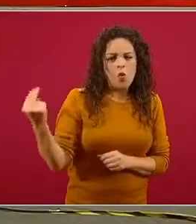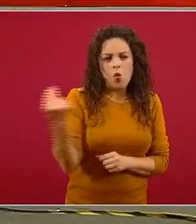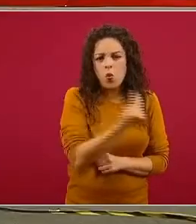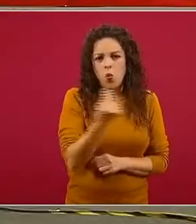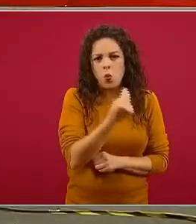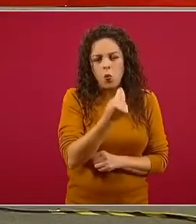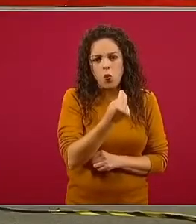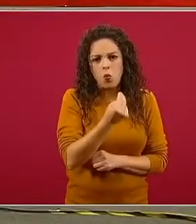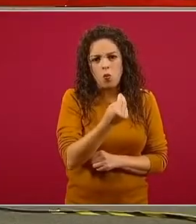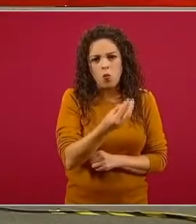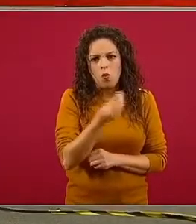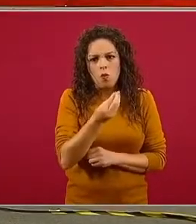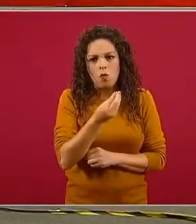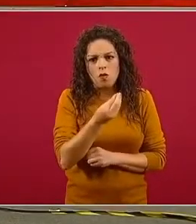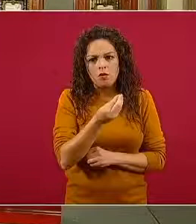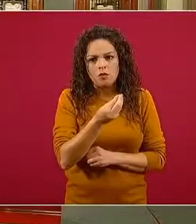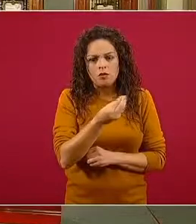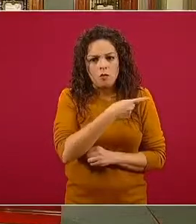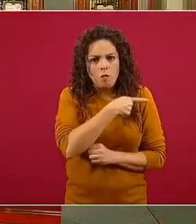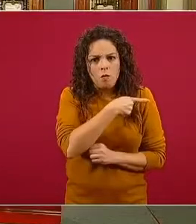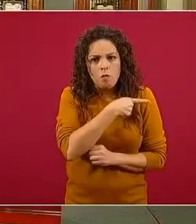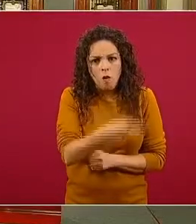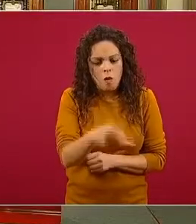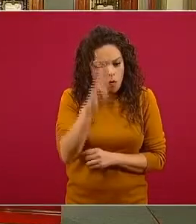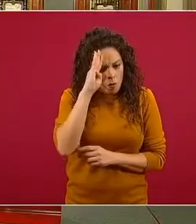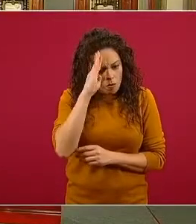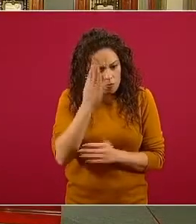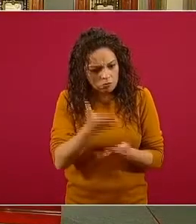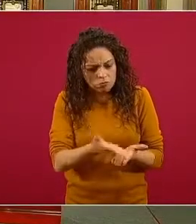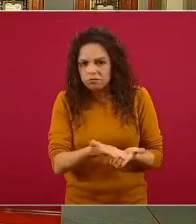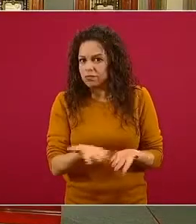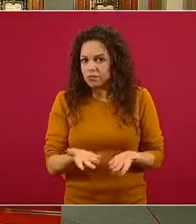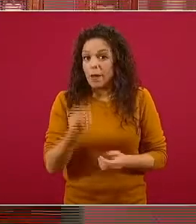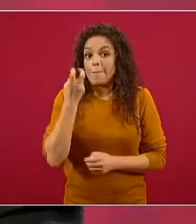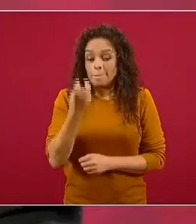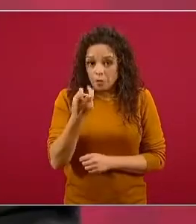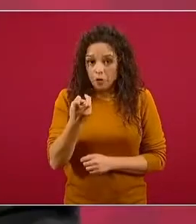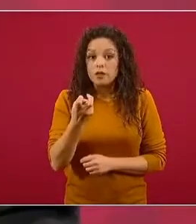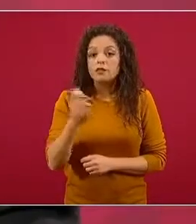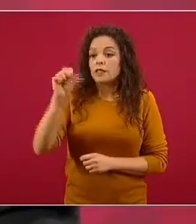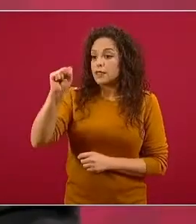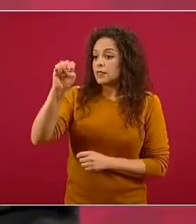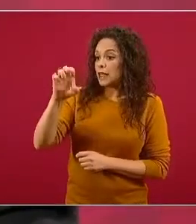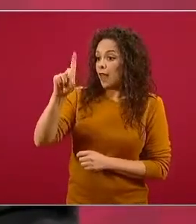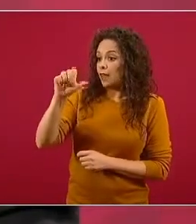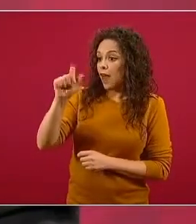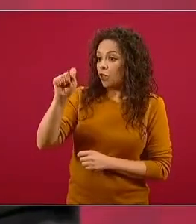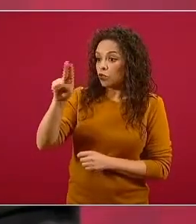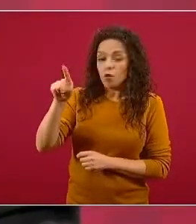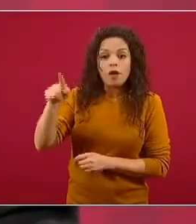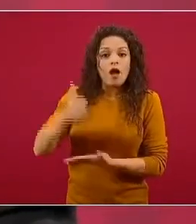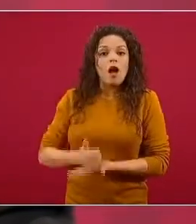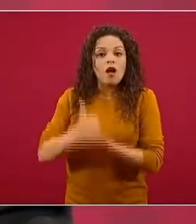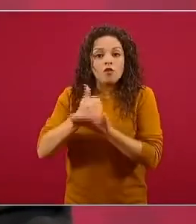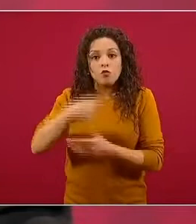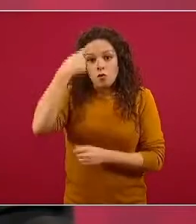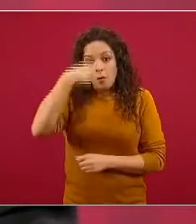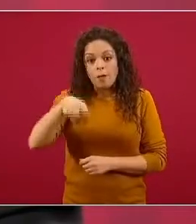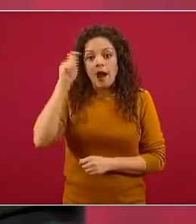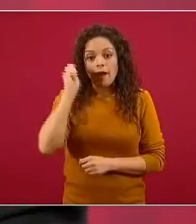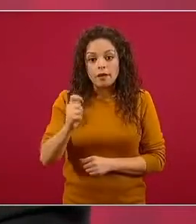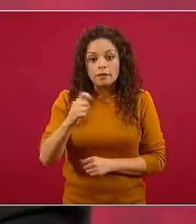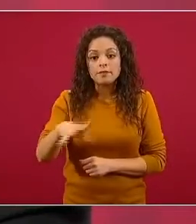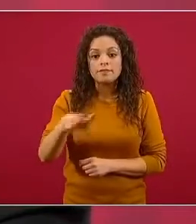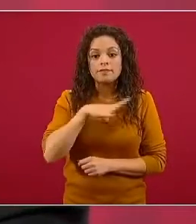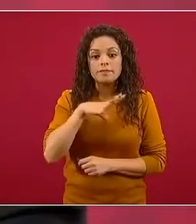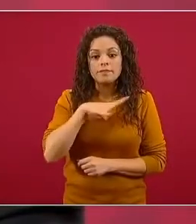necesidades, de marginación. Por ello, a través de SEDATU se está canalizando recursos